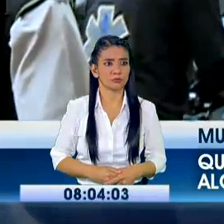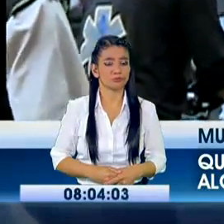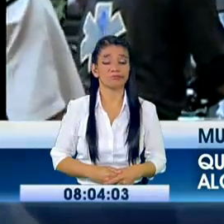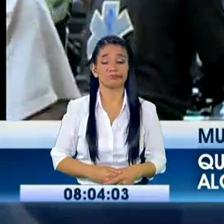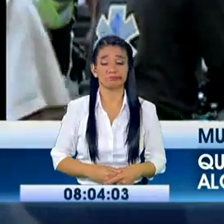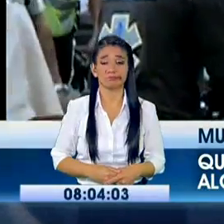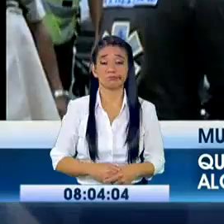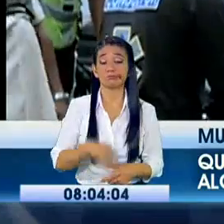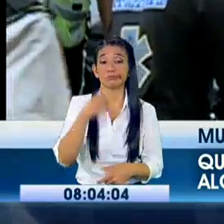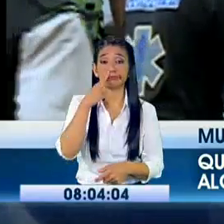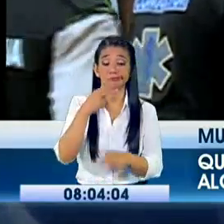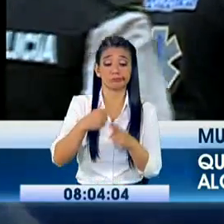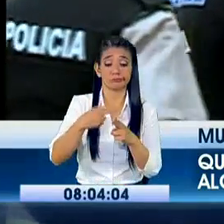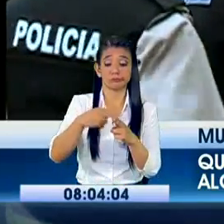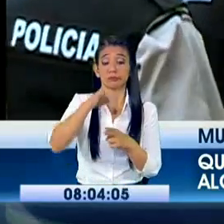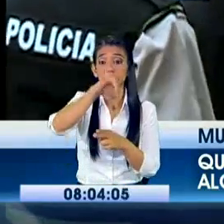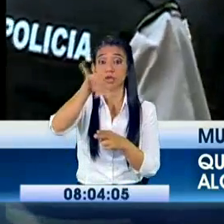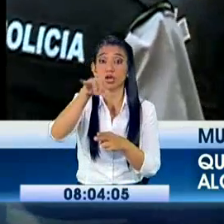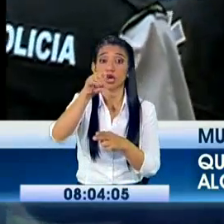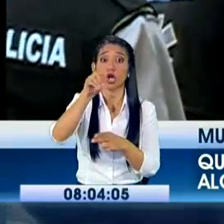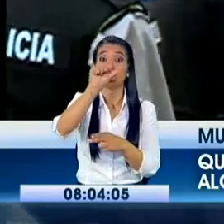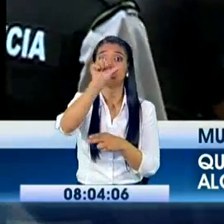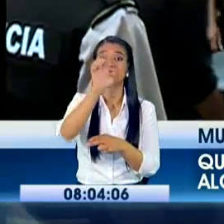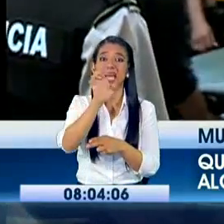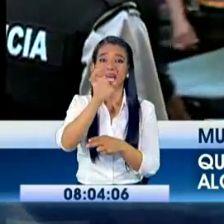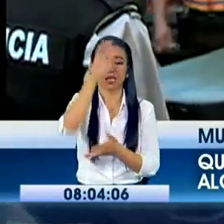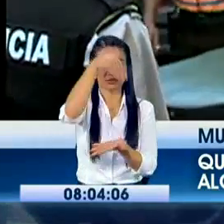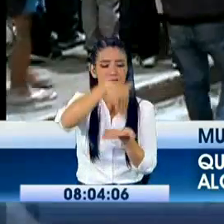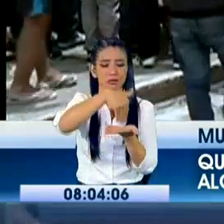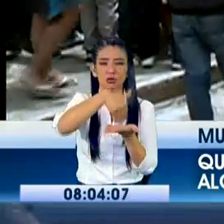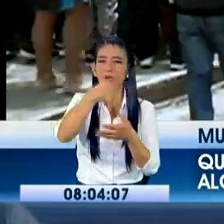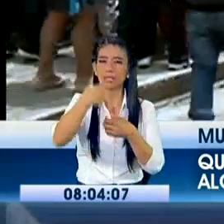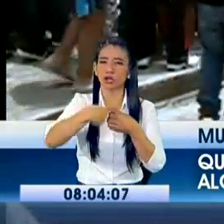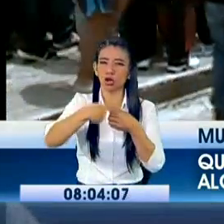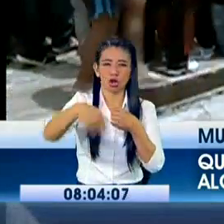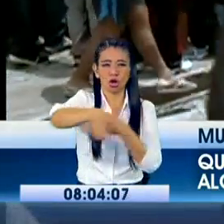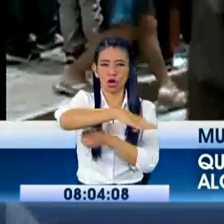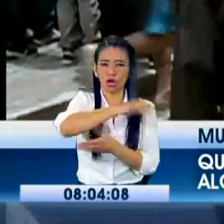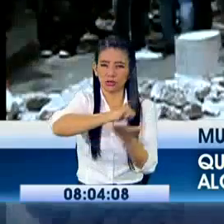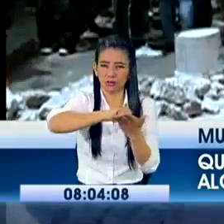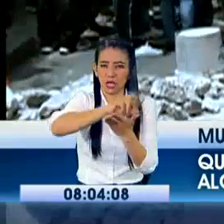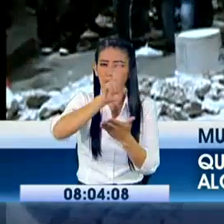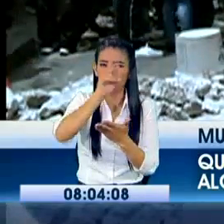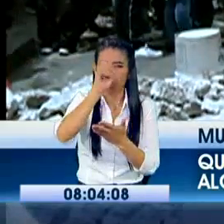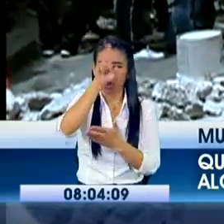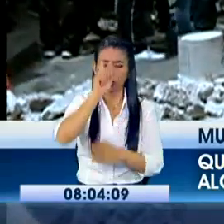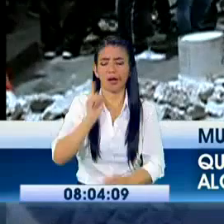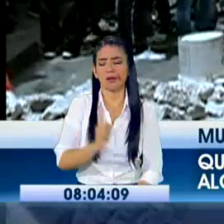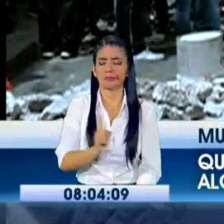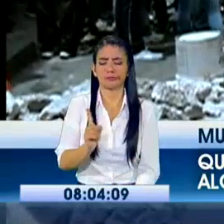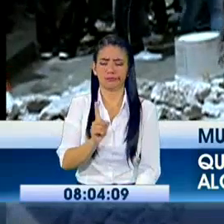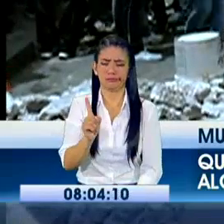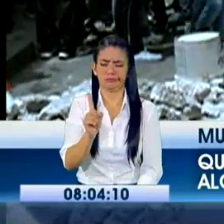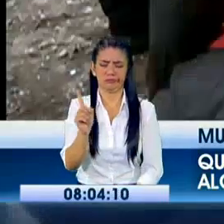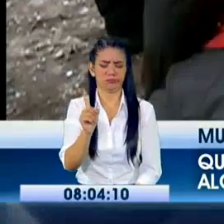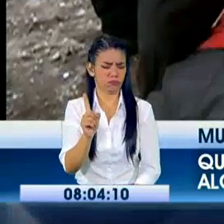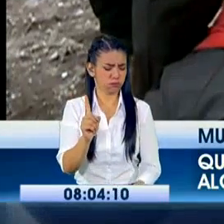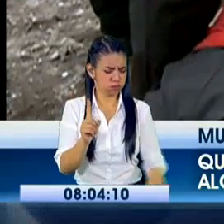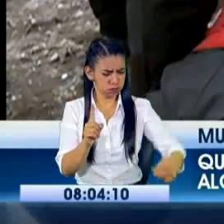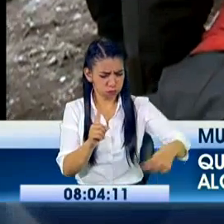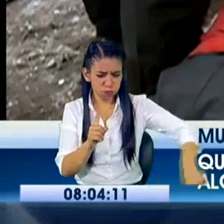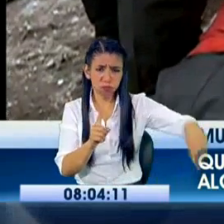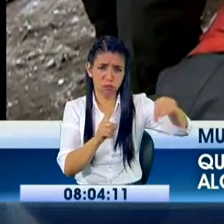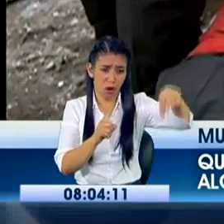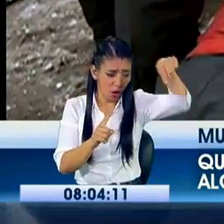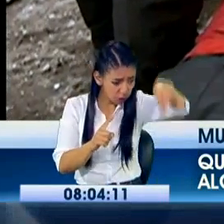José Arequipa pasaba por la esquina de las calles Abdón Calderón y Chimborazo en el sector de San Roque. De pronto habría escuchado gritos de auxilio que